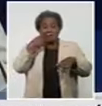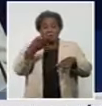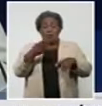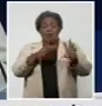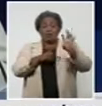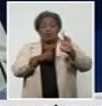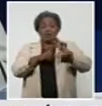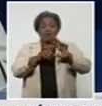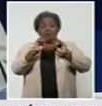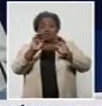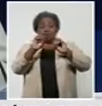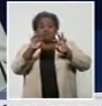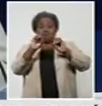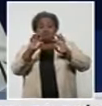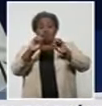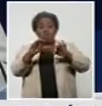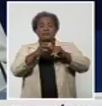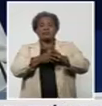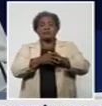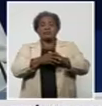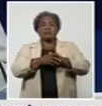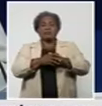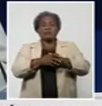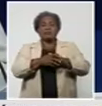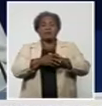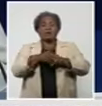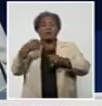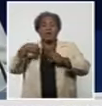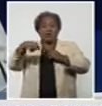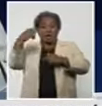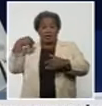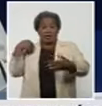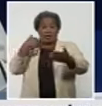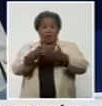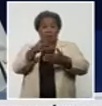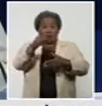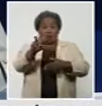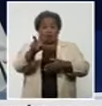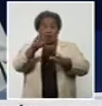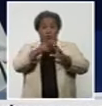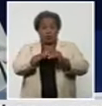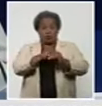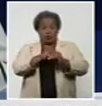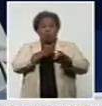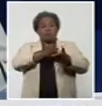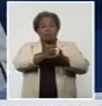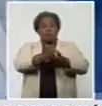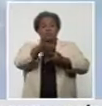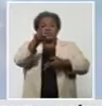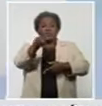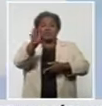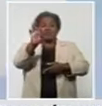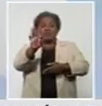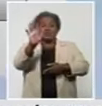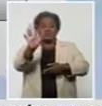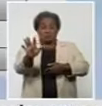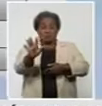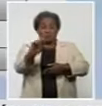televisión, y por ejemplo hasta ayer a las 12 de la noche se mantenían los 185 países que